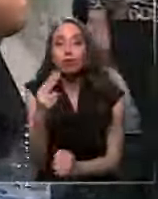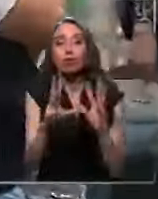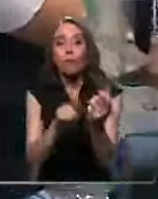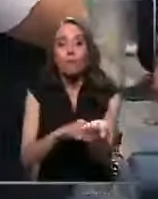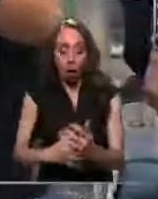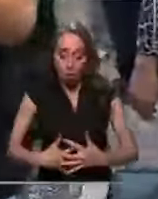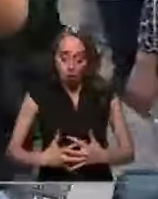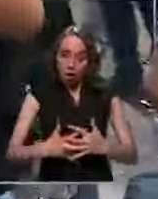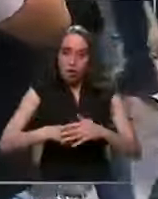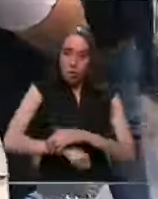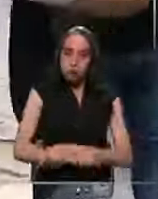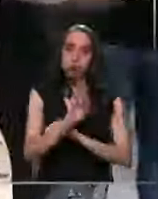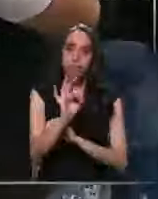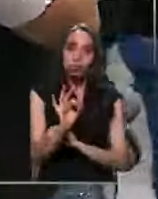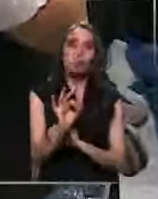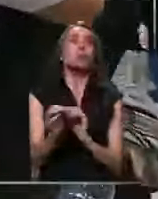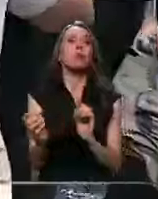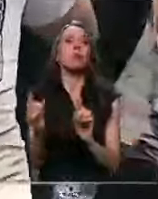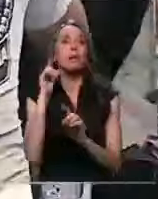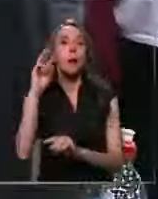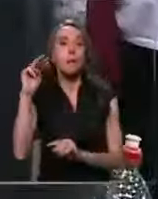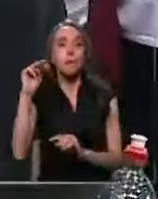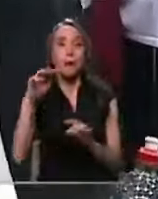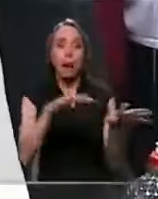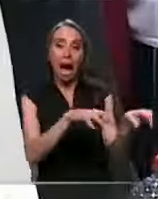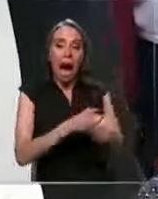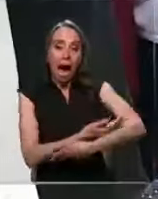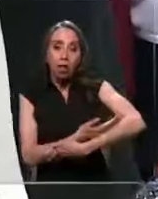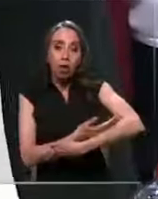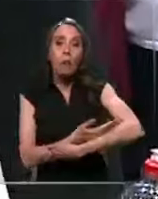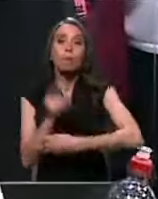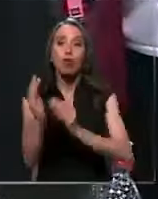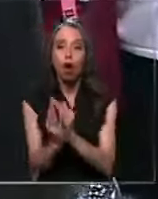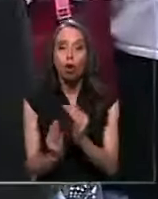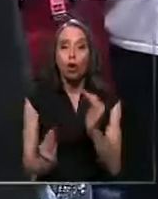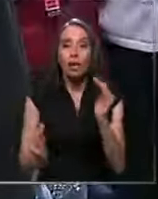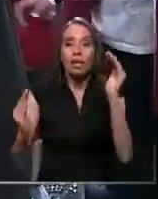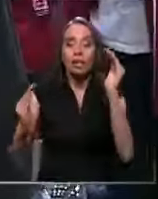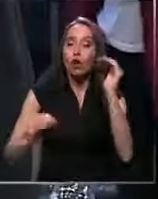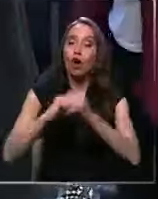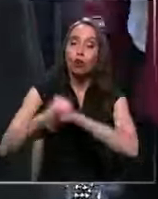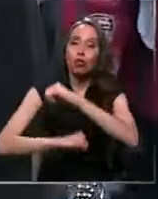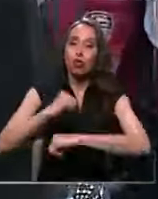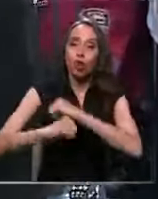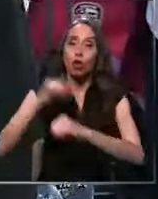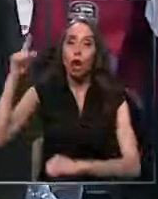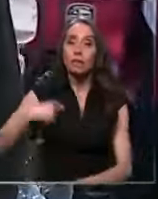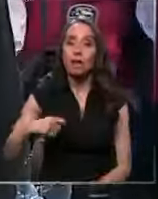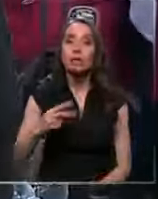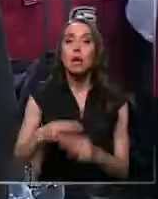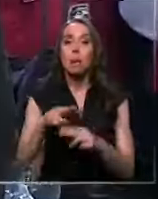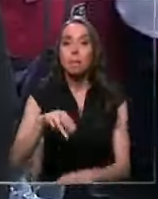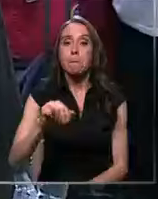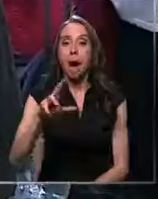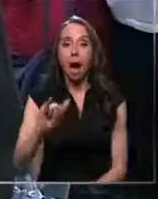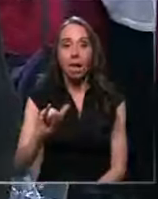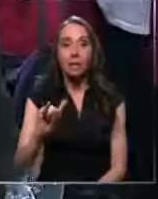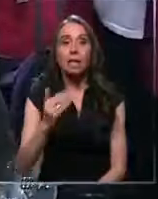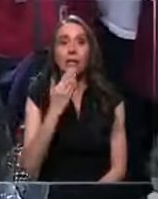biológica. Y atrás está Mary, su madre adoptiva, la mujer que lo crió durante todos estos años en Estados Unidos,